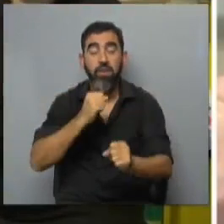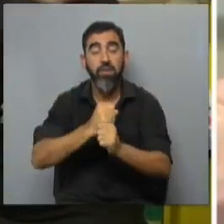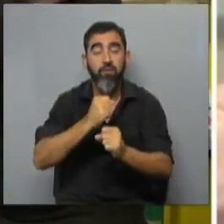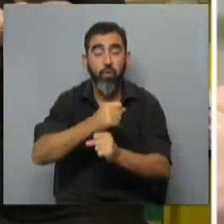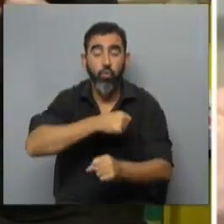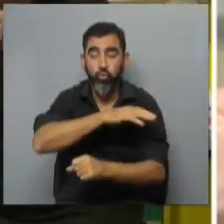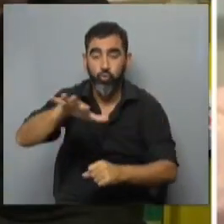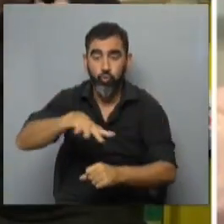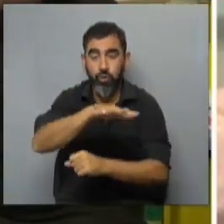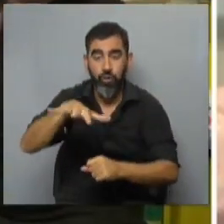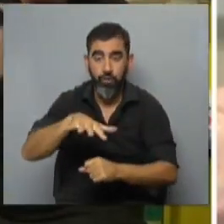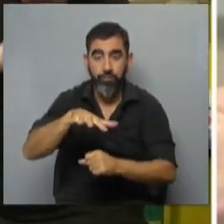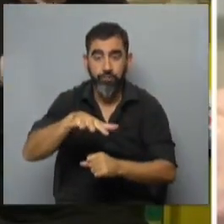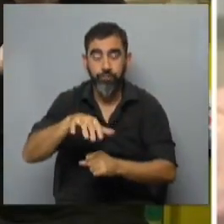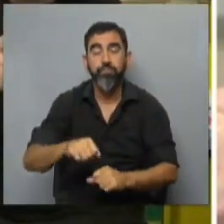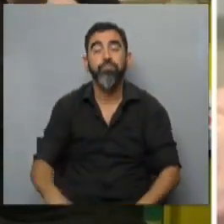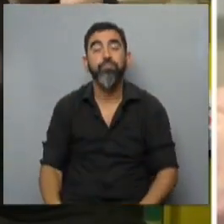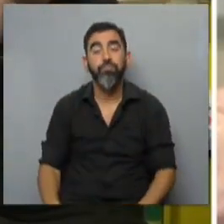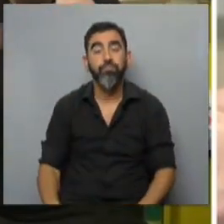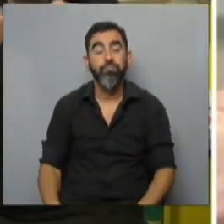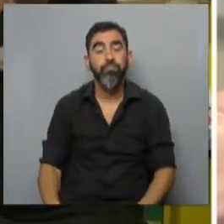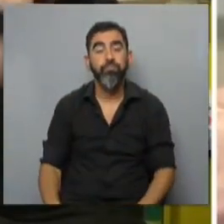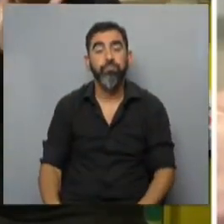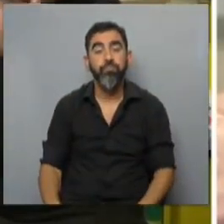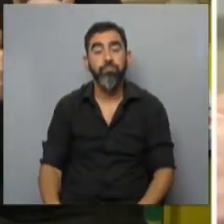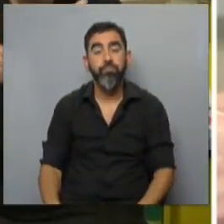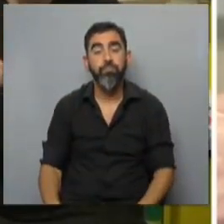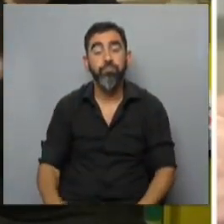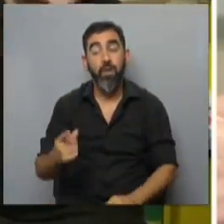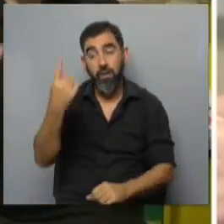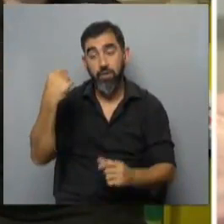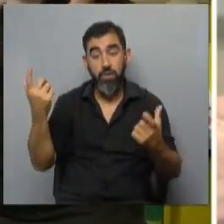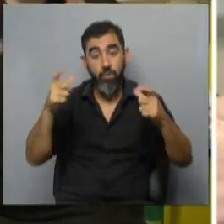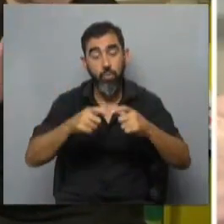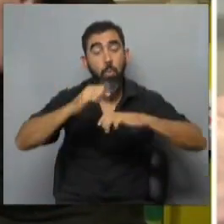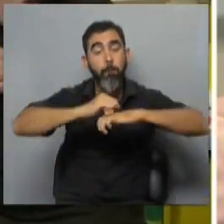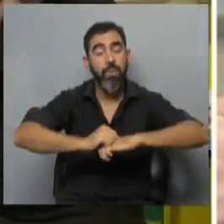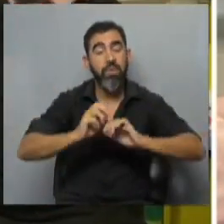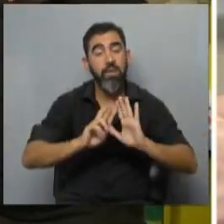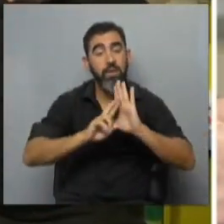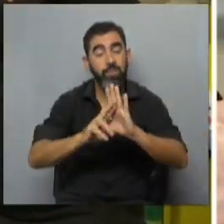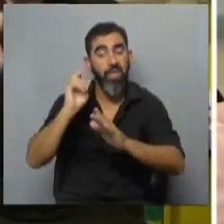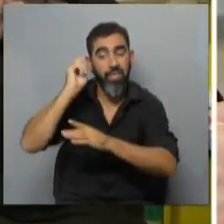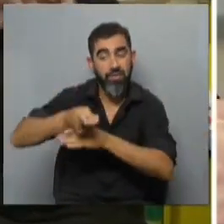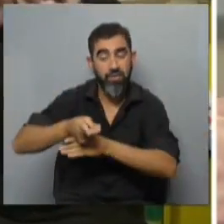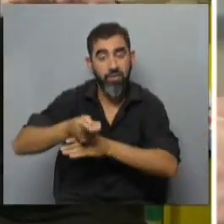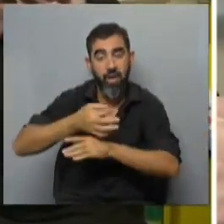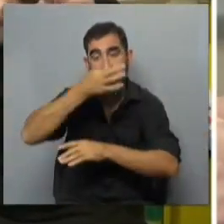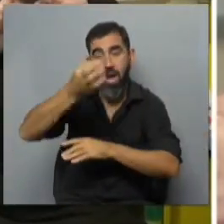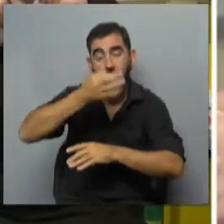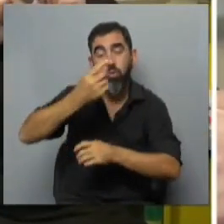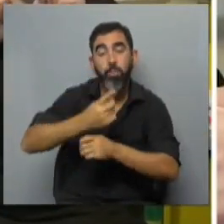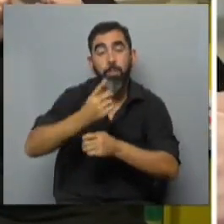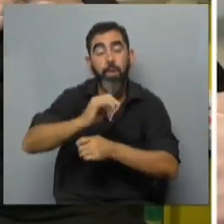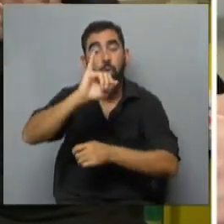comunitarias según pudo saber mbd noticias en la sesión de ayer la mesa representativa decidió que el acto del primero de